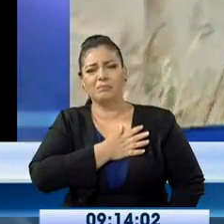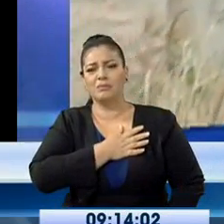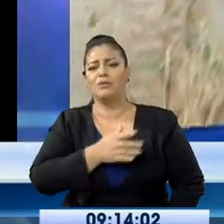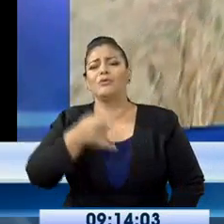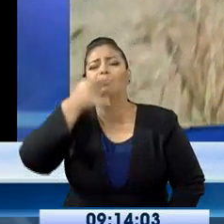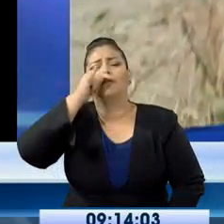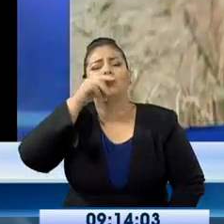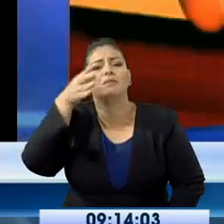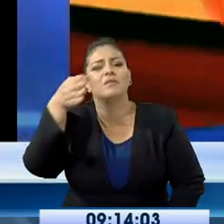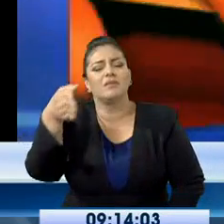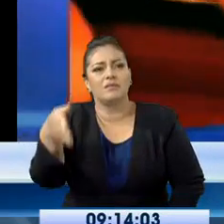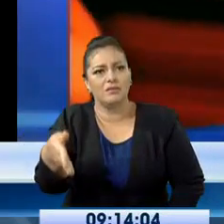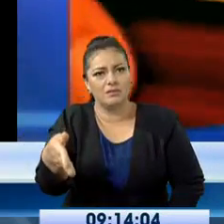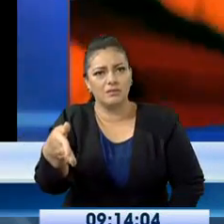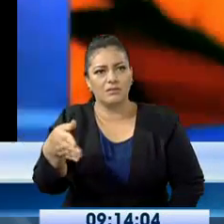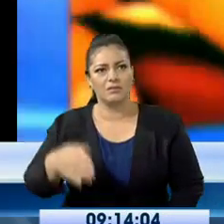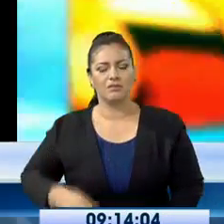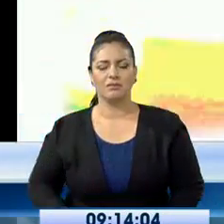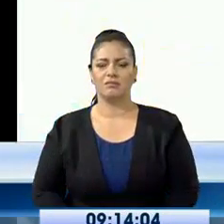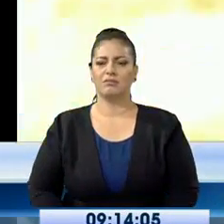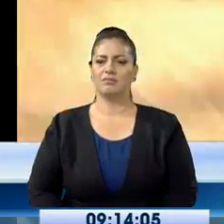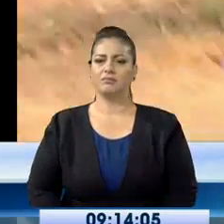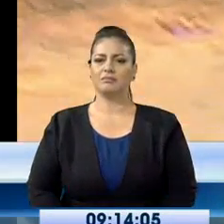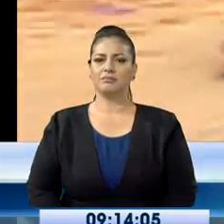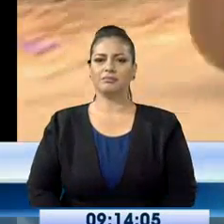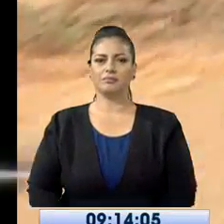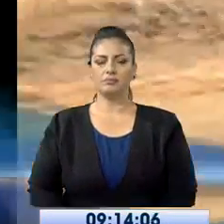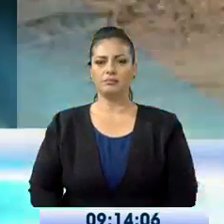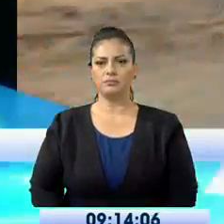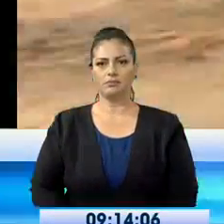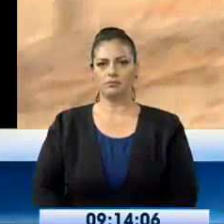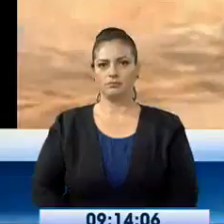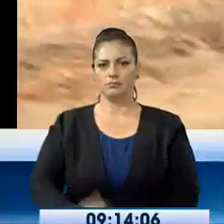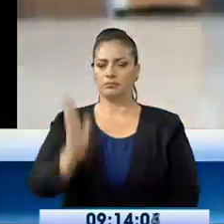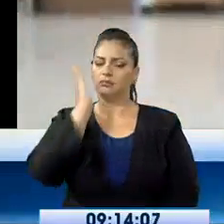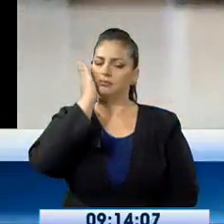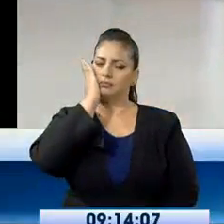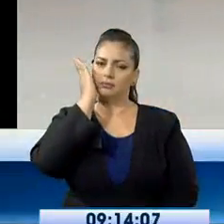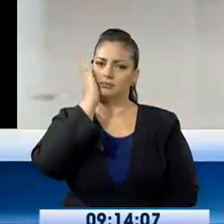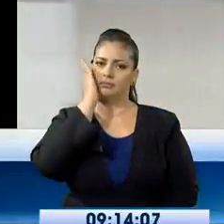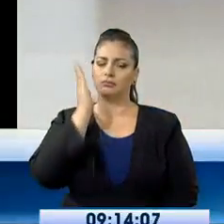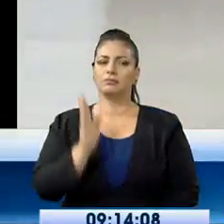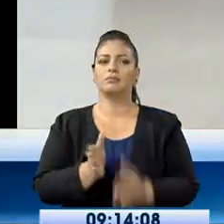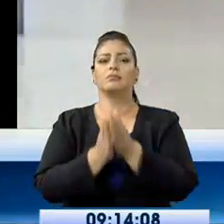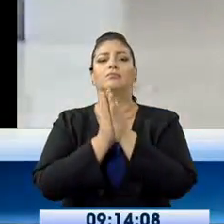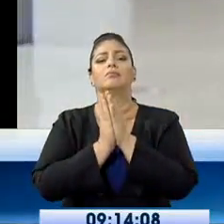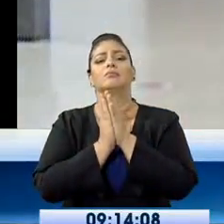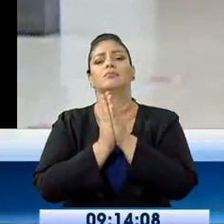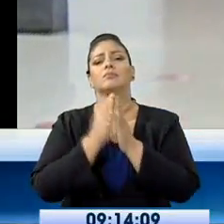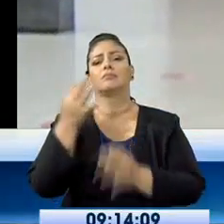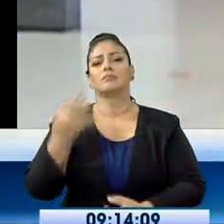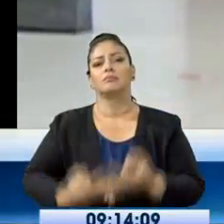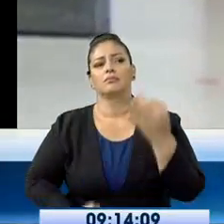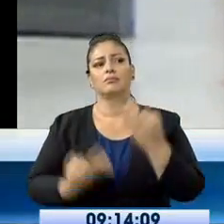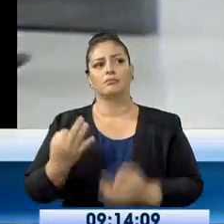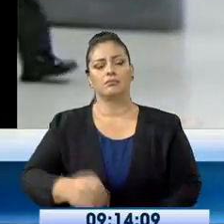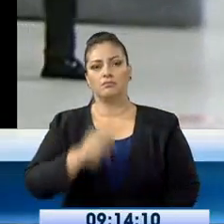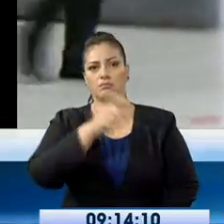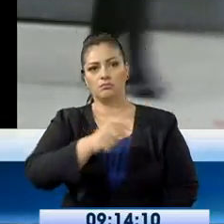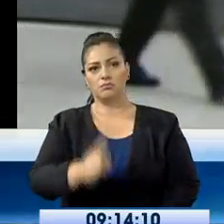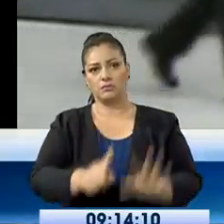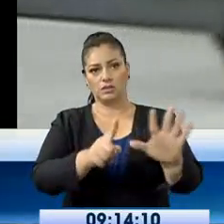criatura, y en la forma que lo asesinaron. La madre del menor pide justicia. Justicia de esos individuos, de los que están